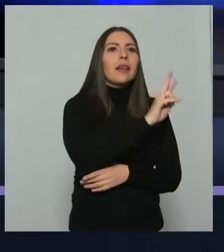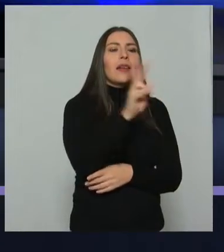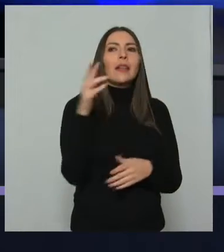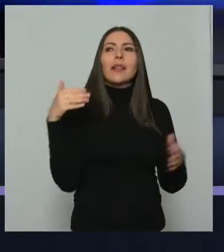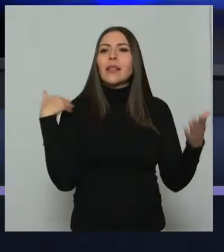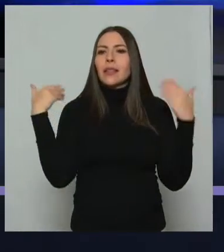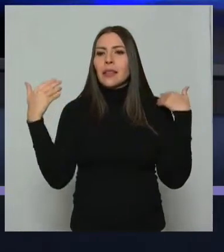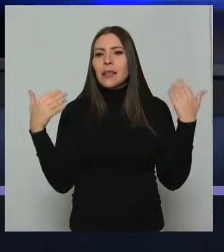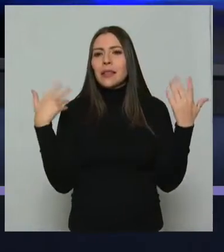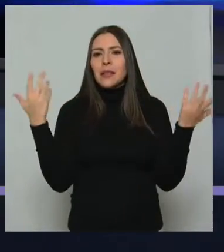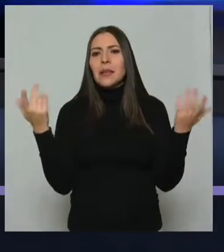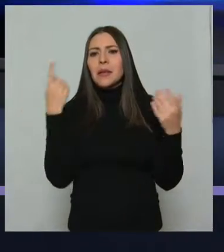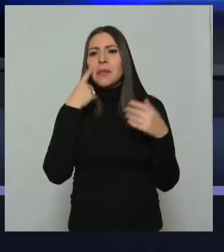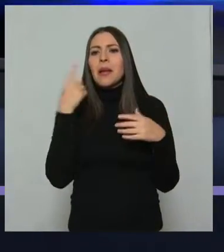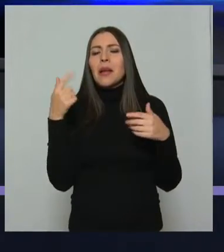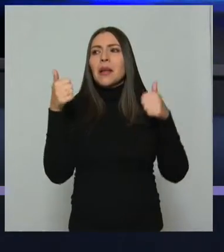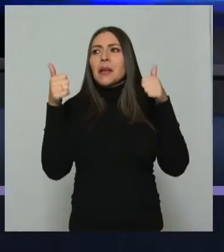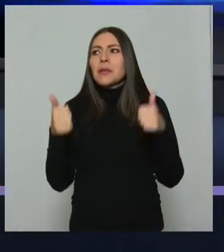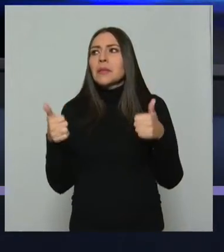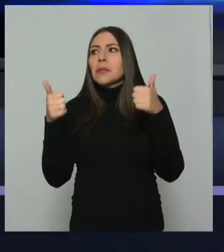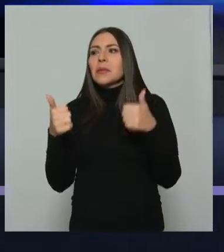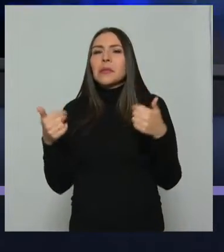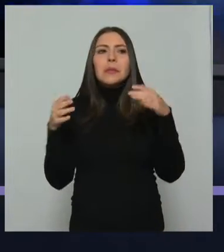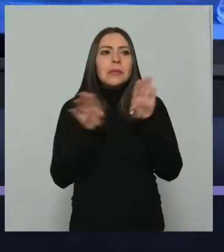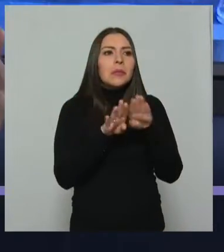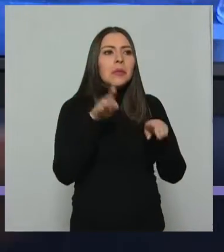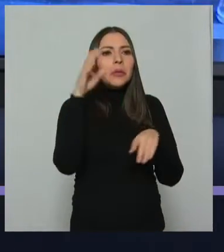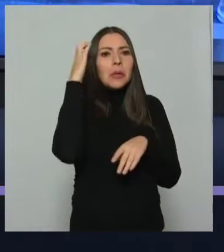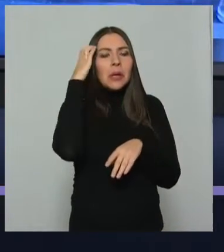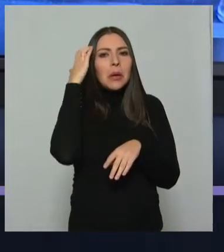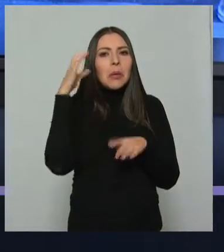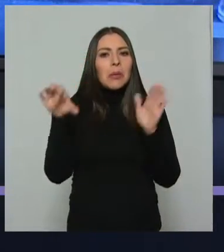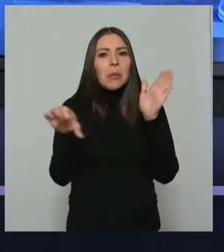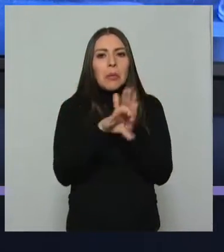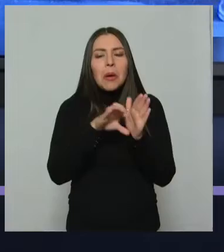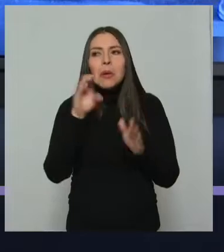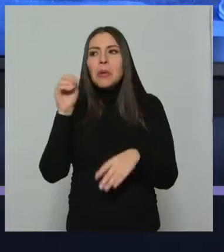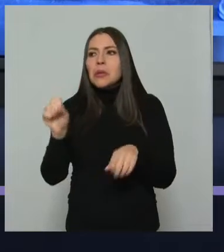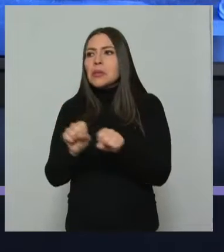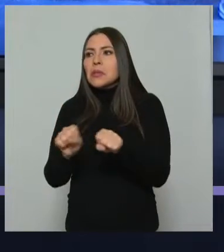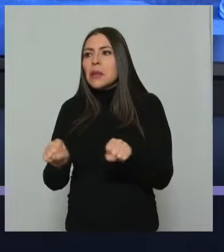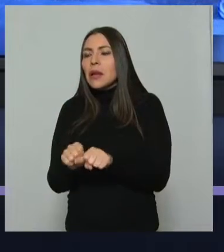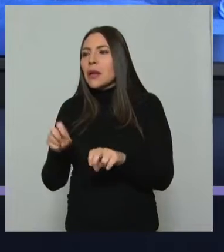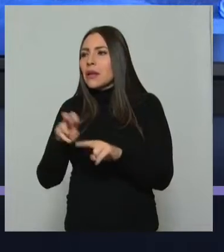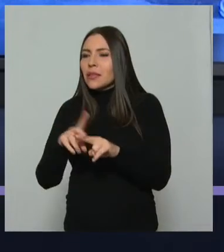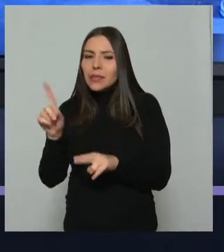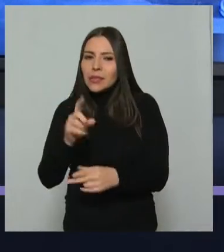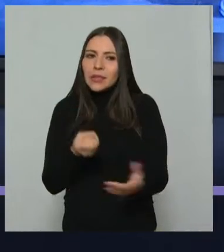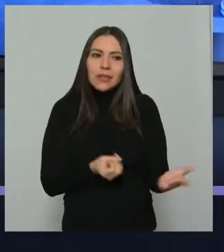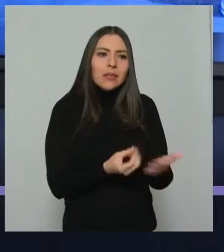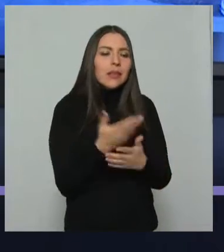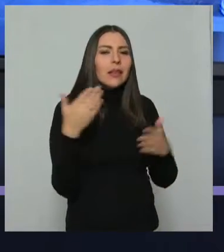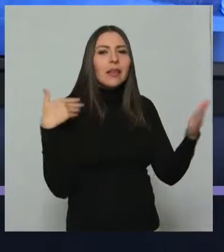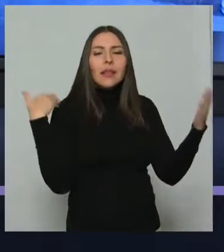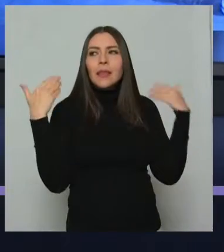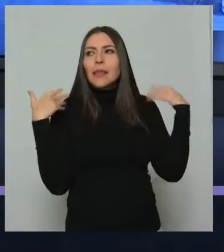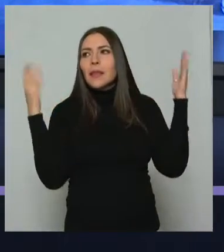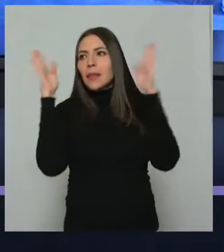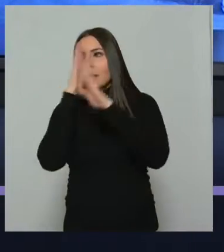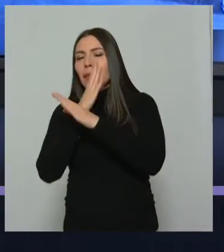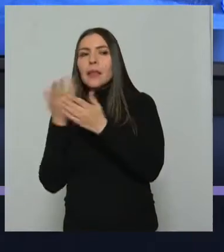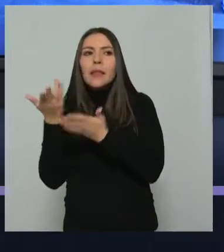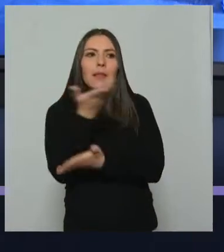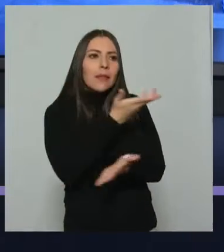las paredes de nuestra sala o de nuestra recámara. Salgamos, convivamos, compartamos, conozcamos otros